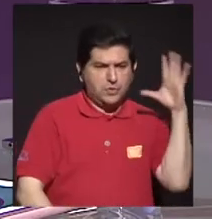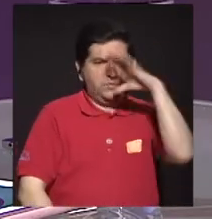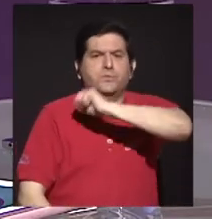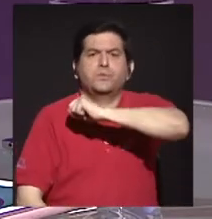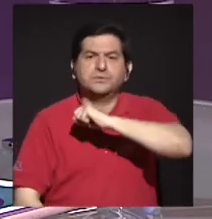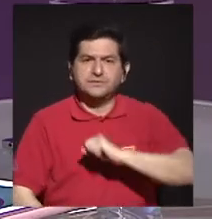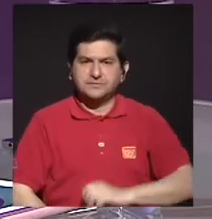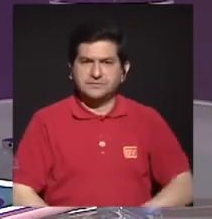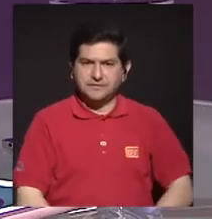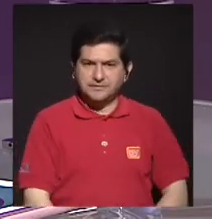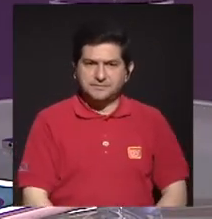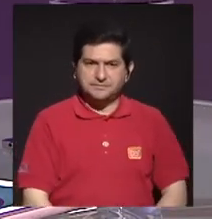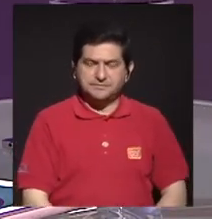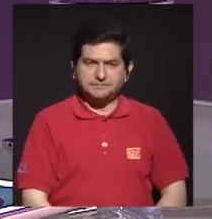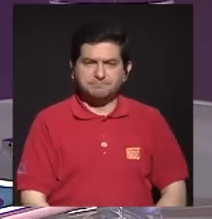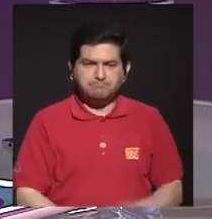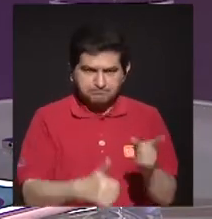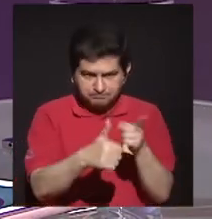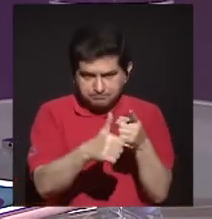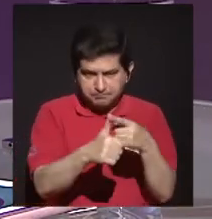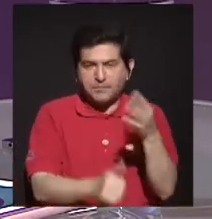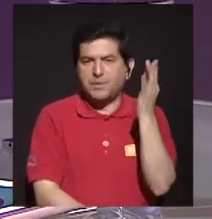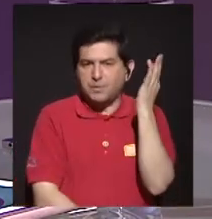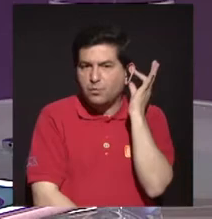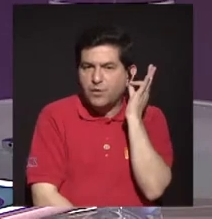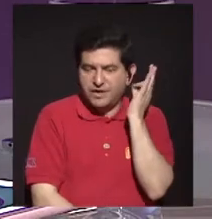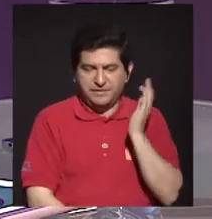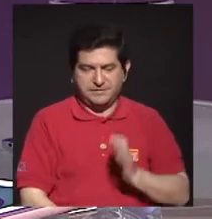claro, que primero que las mujeres